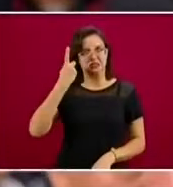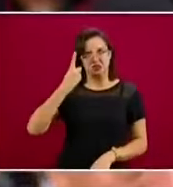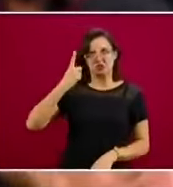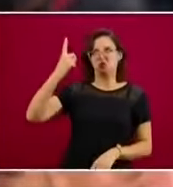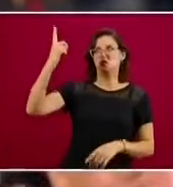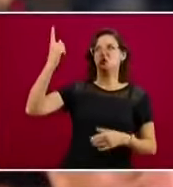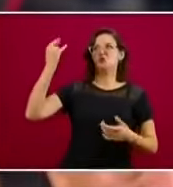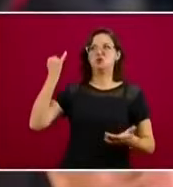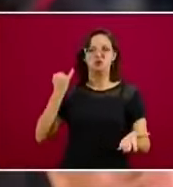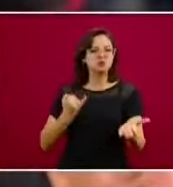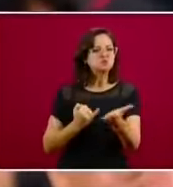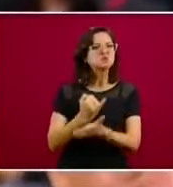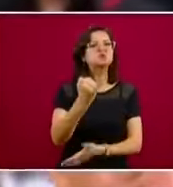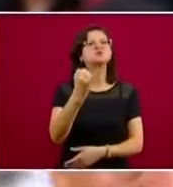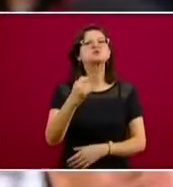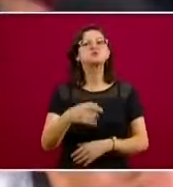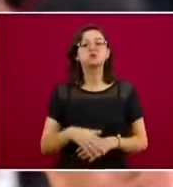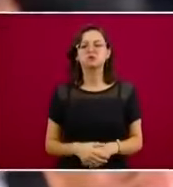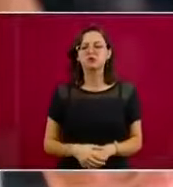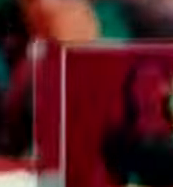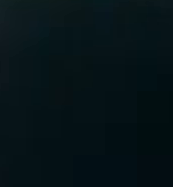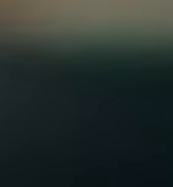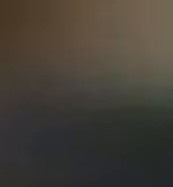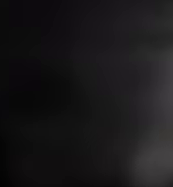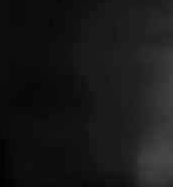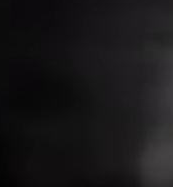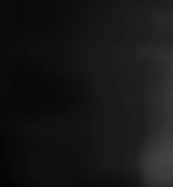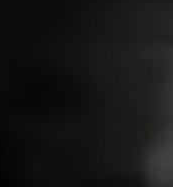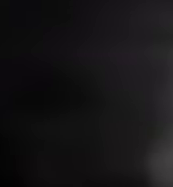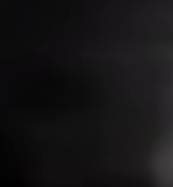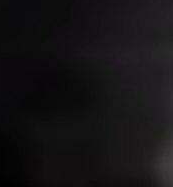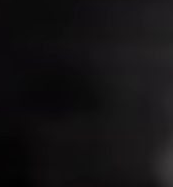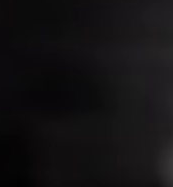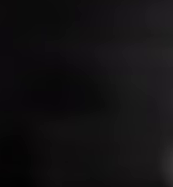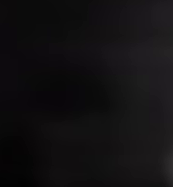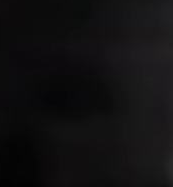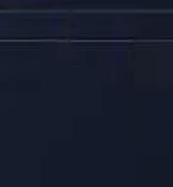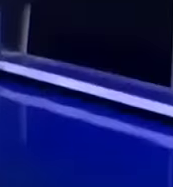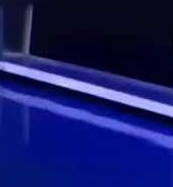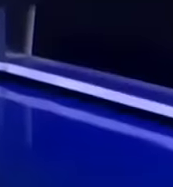explicar si su gobierno juega a ser Dios?